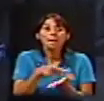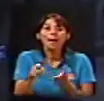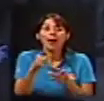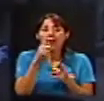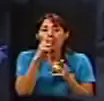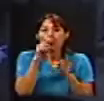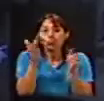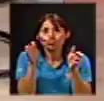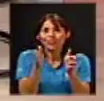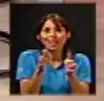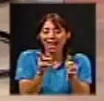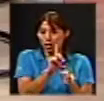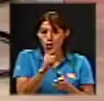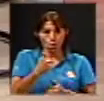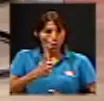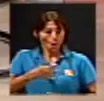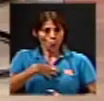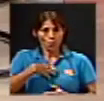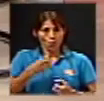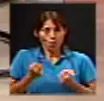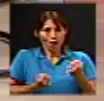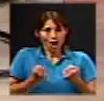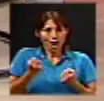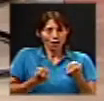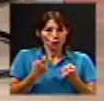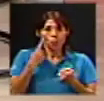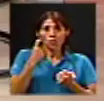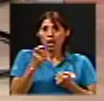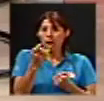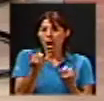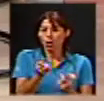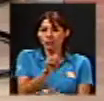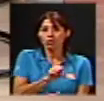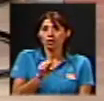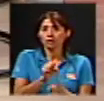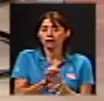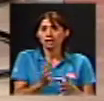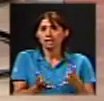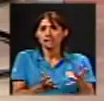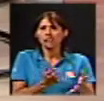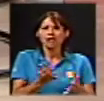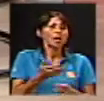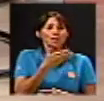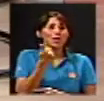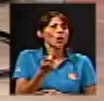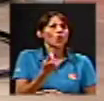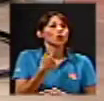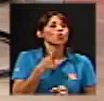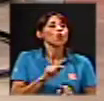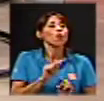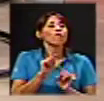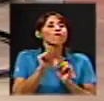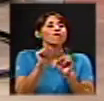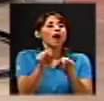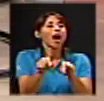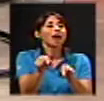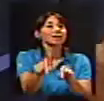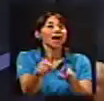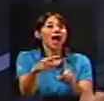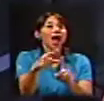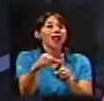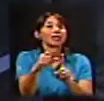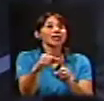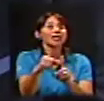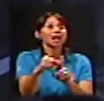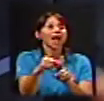que se ha creado que mejor uno va y alquila un carrito allá, no anda con placa costarricense en Nicaragua. Eso no